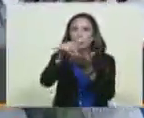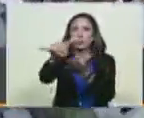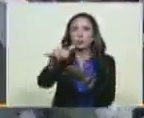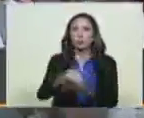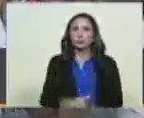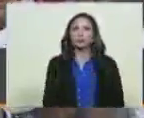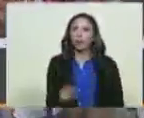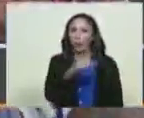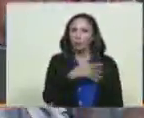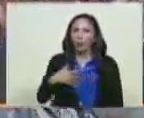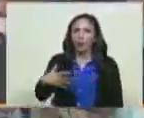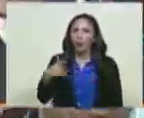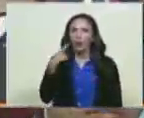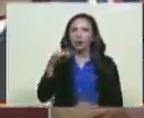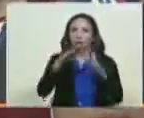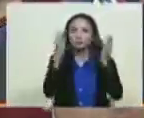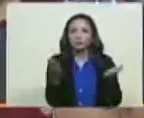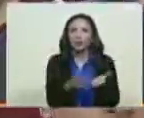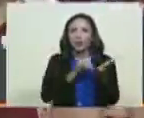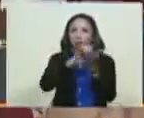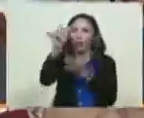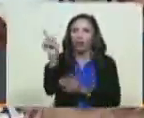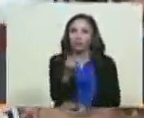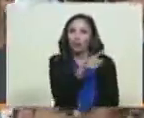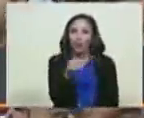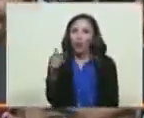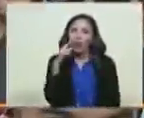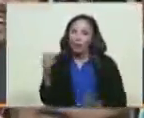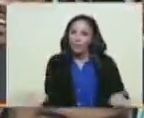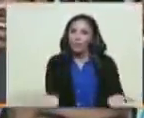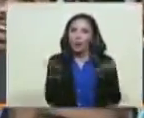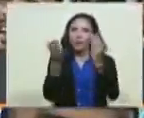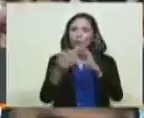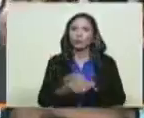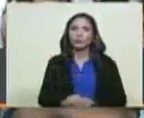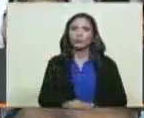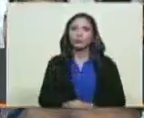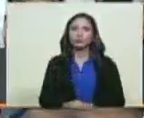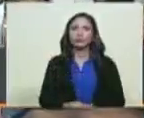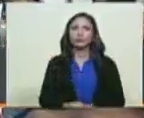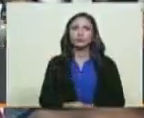quieren ir al mundo en el mundo